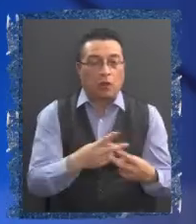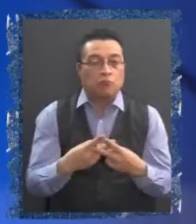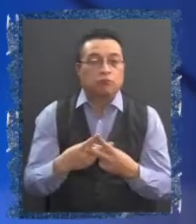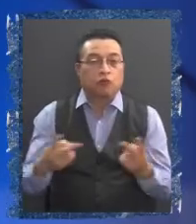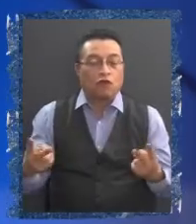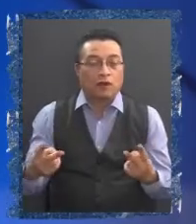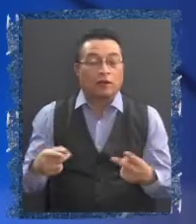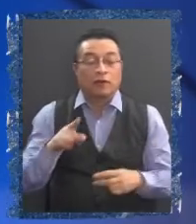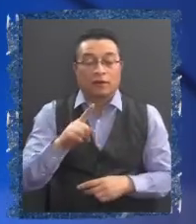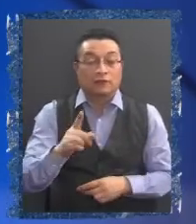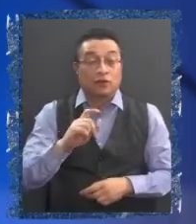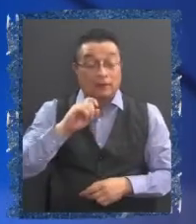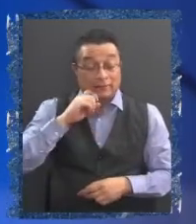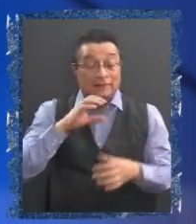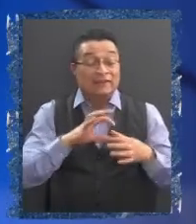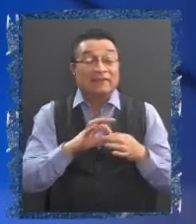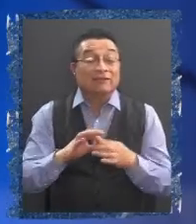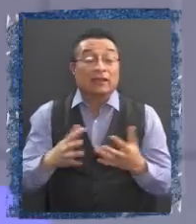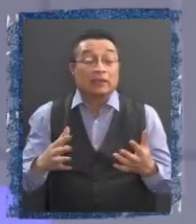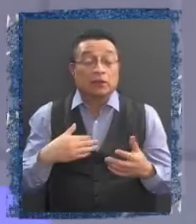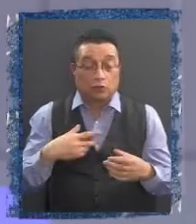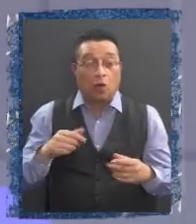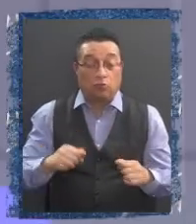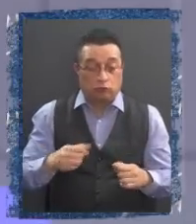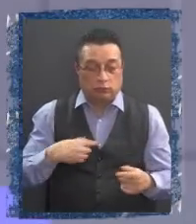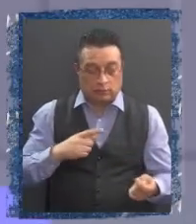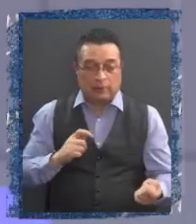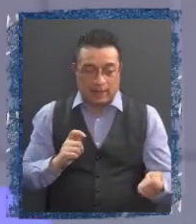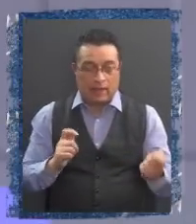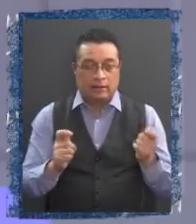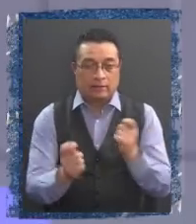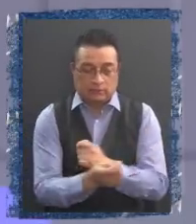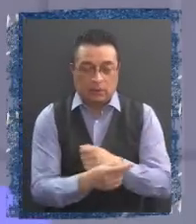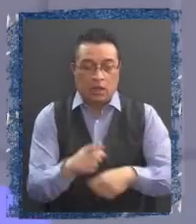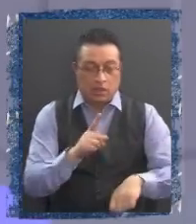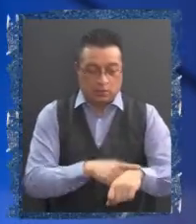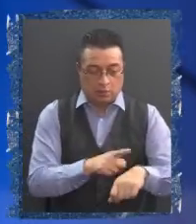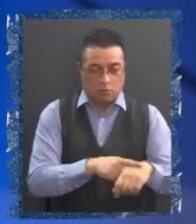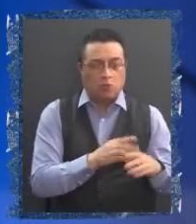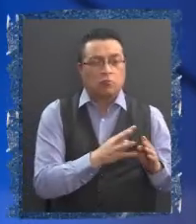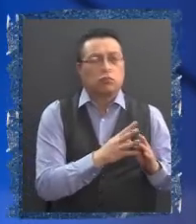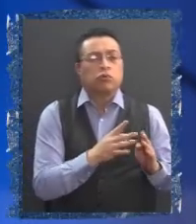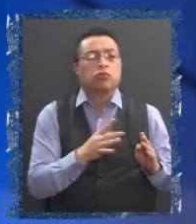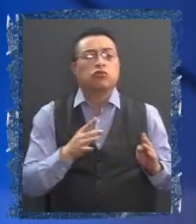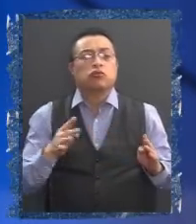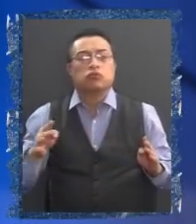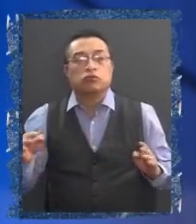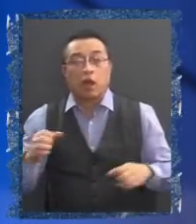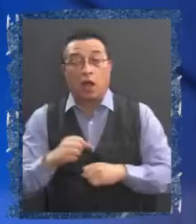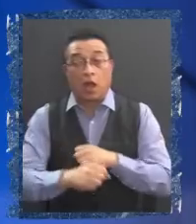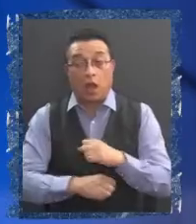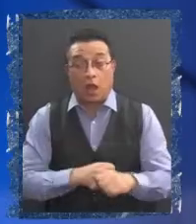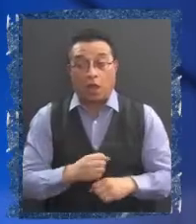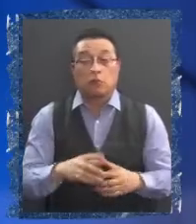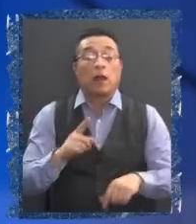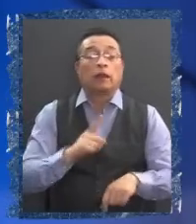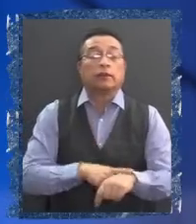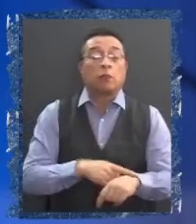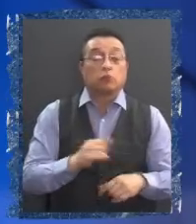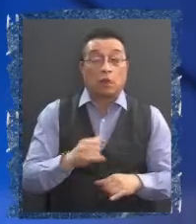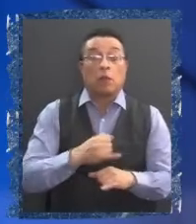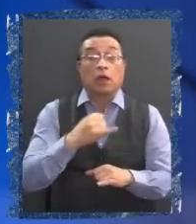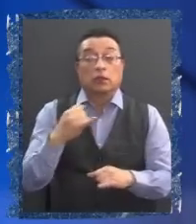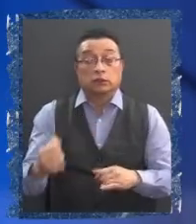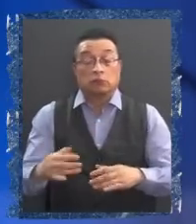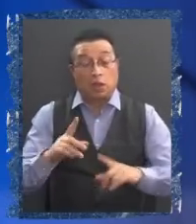no significa que nosotros vamos a transitar un tiempo muy prolongado y probablemente en un ámbito por siempre, ¿sí?